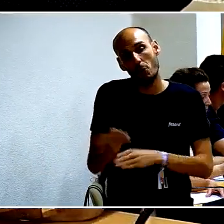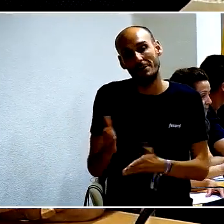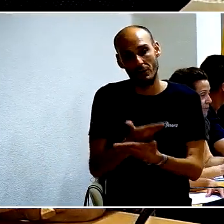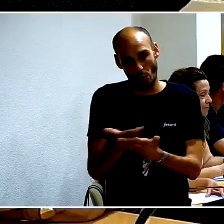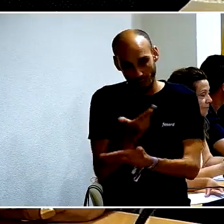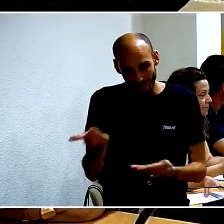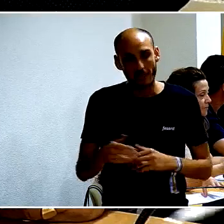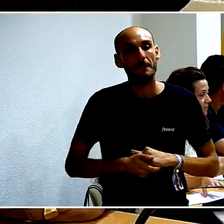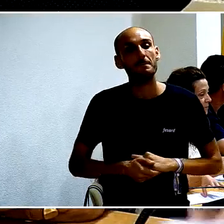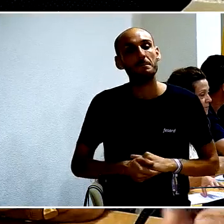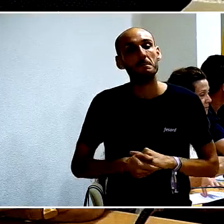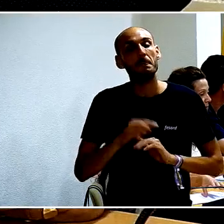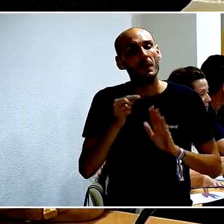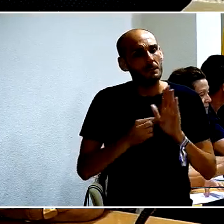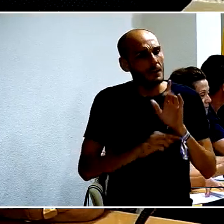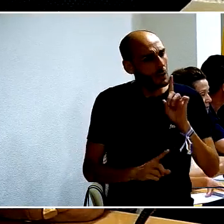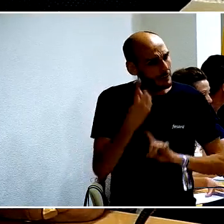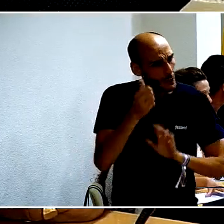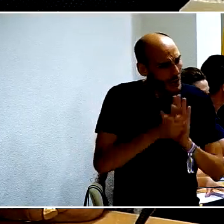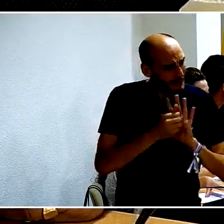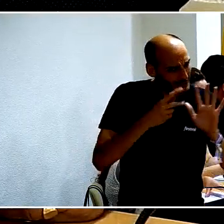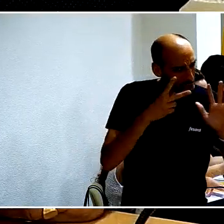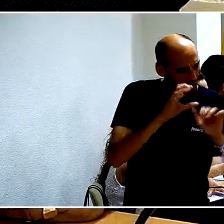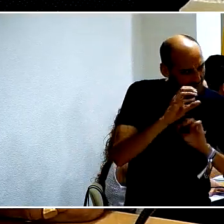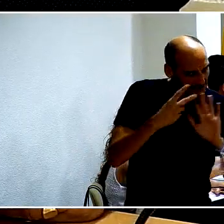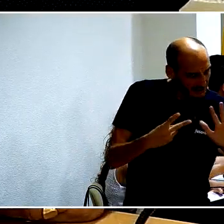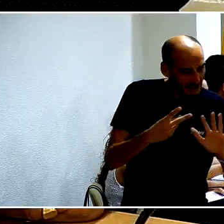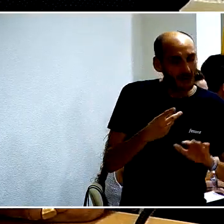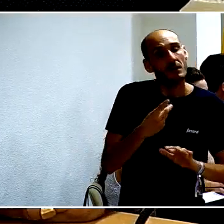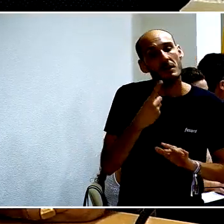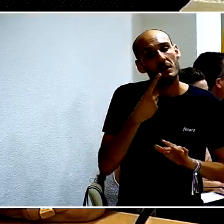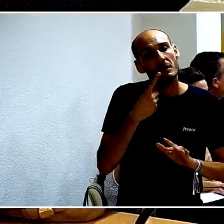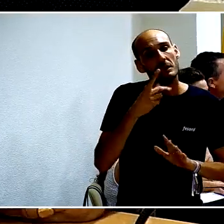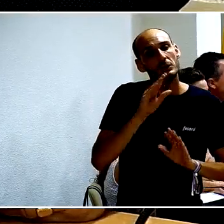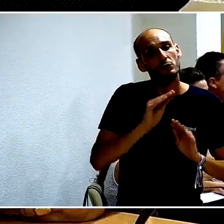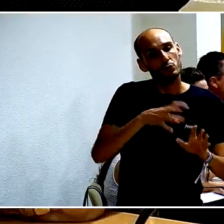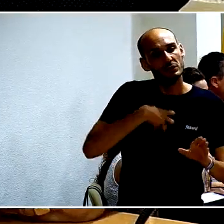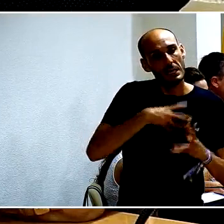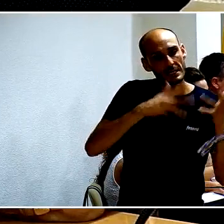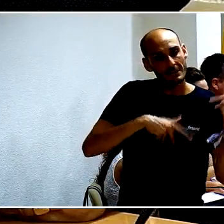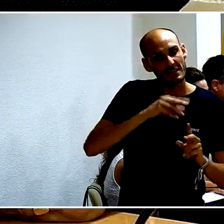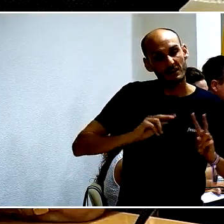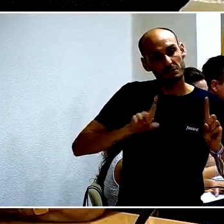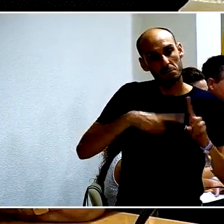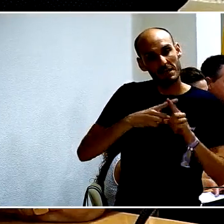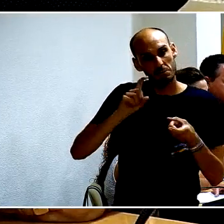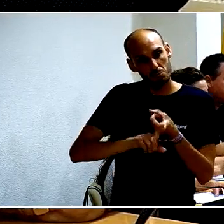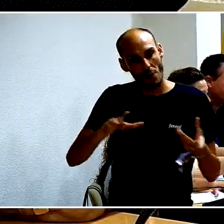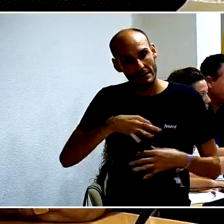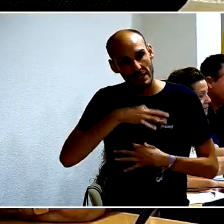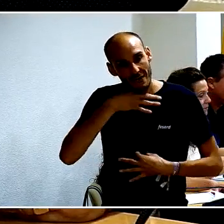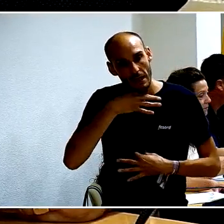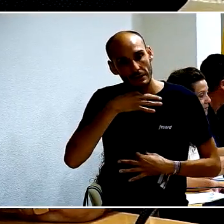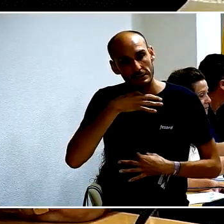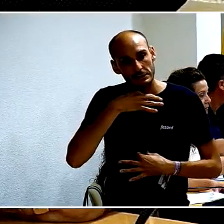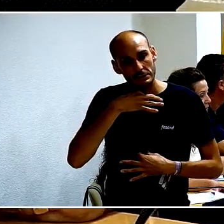En primer lugar, el apartado este 7, sustitución de las tareas administrativas de cementerios y bodas civiles, se mantiene